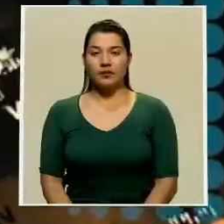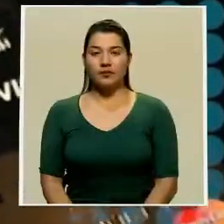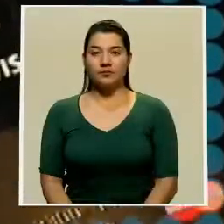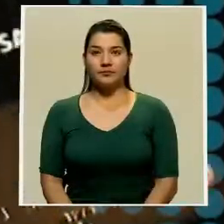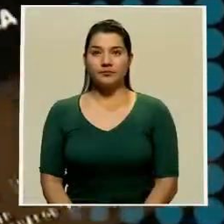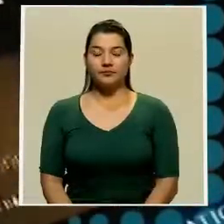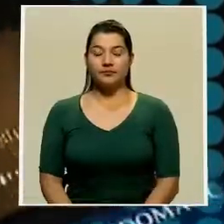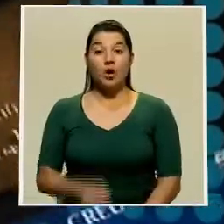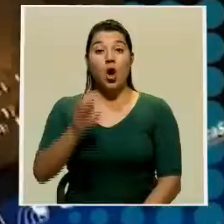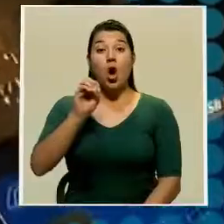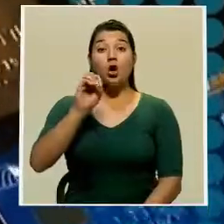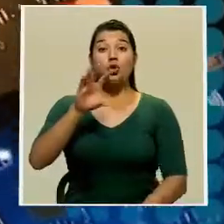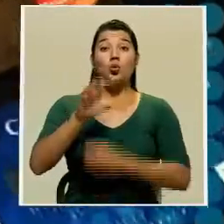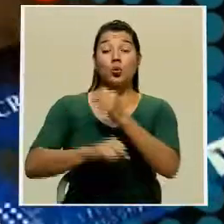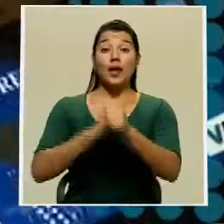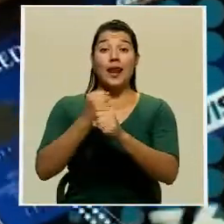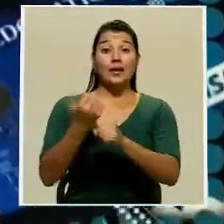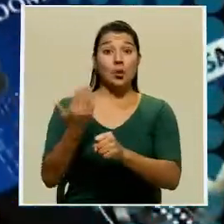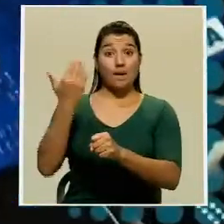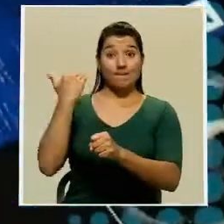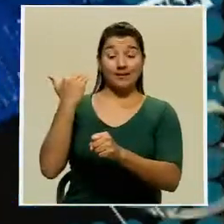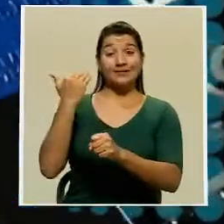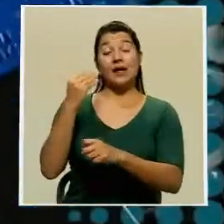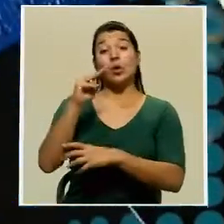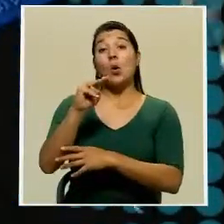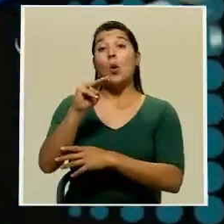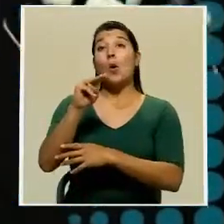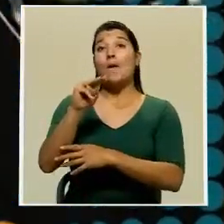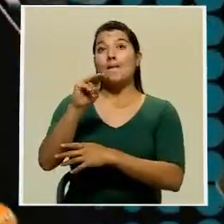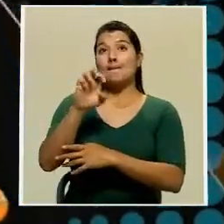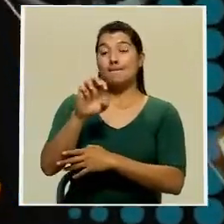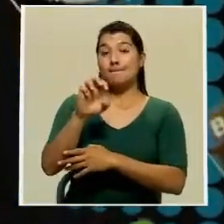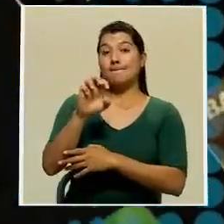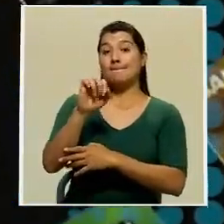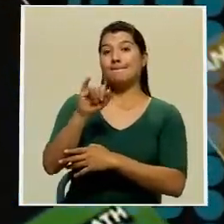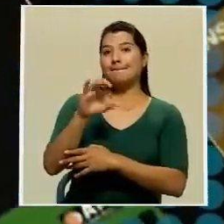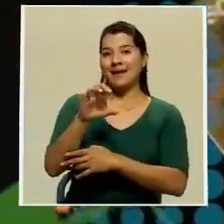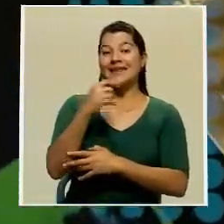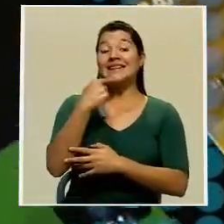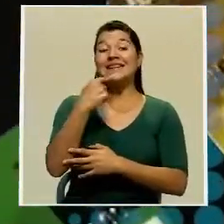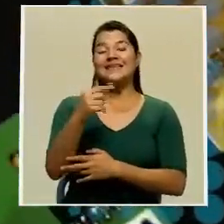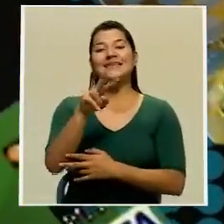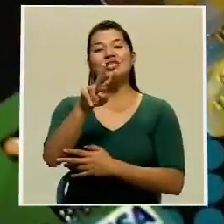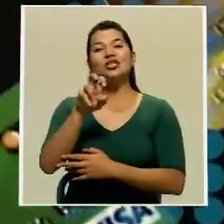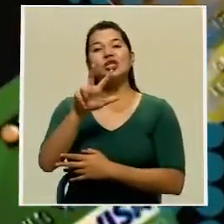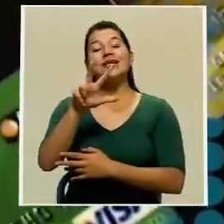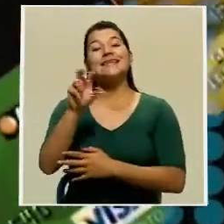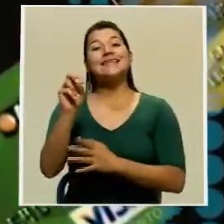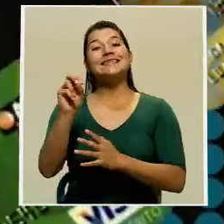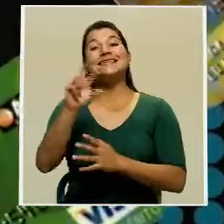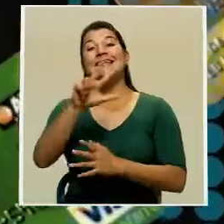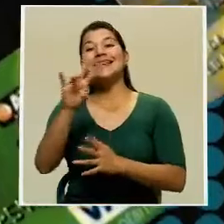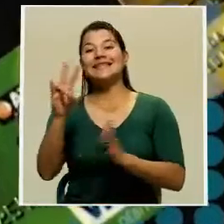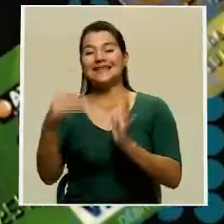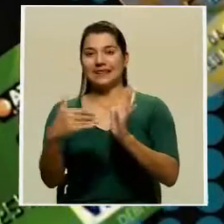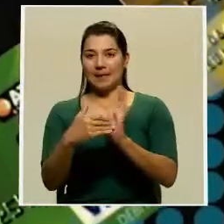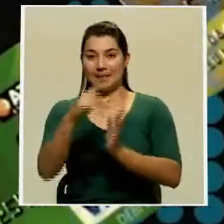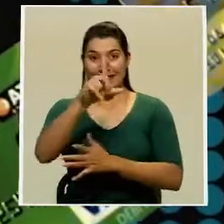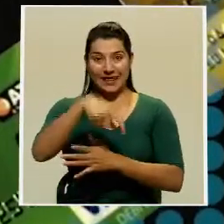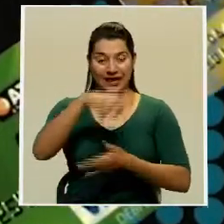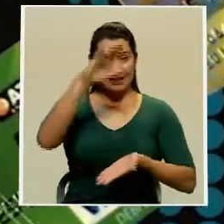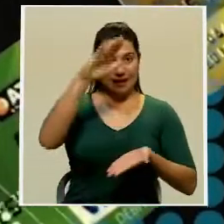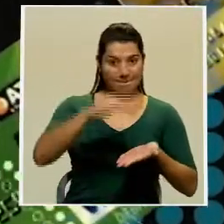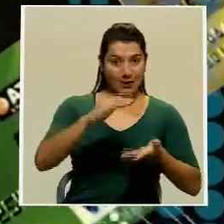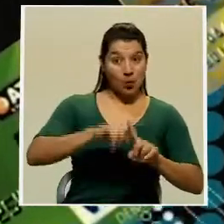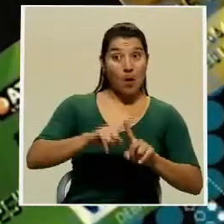Pese a que a octubre del año pasado el MEC reportó 237,000 tarjetas de crédito menos, la deuda y la morosidad